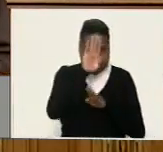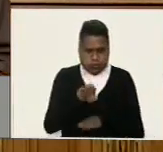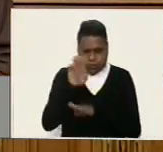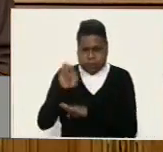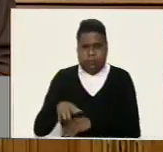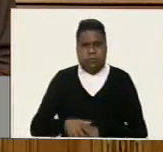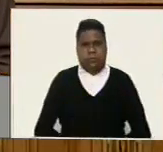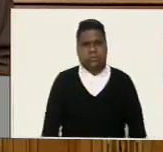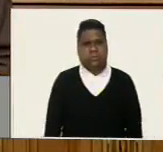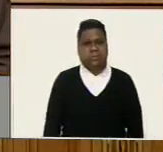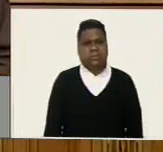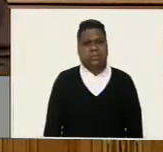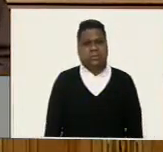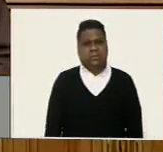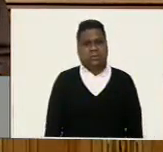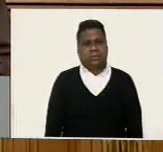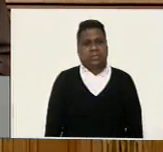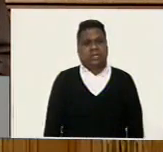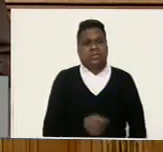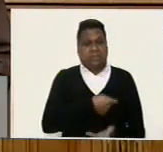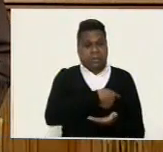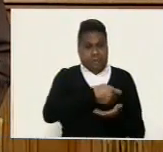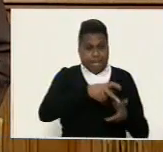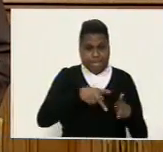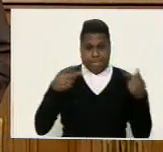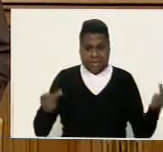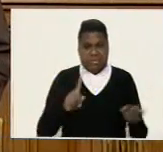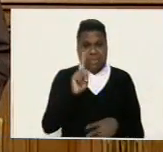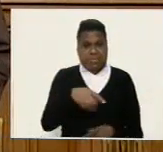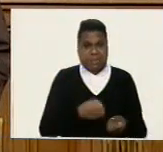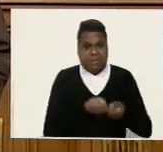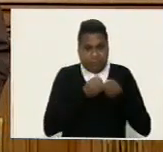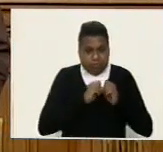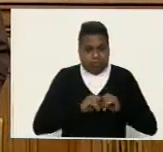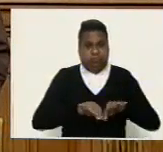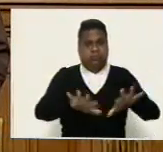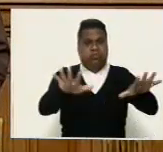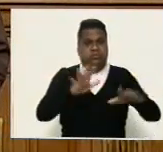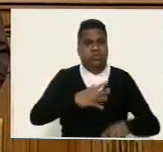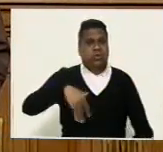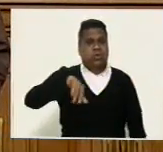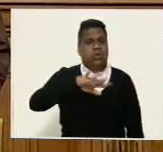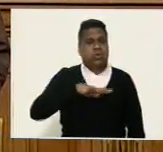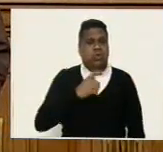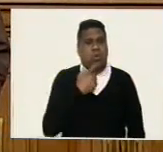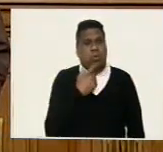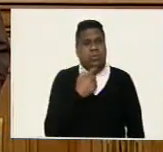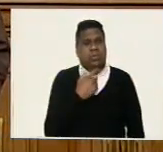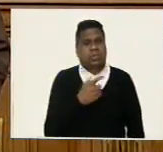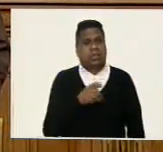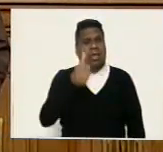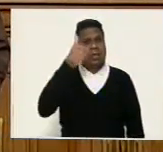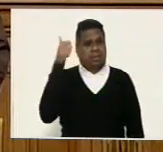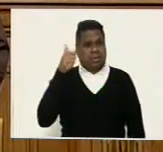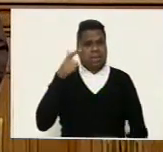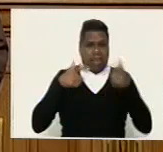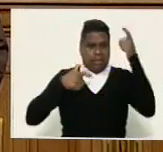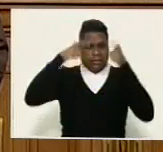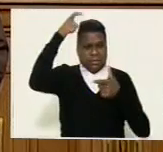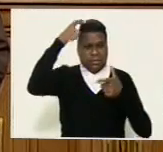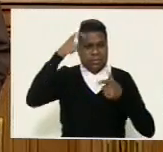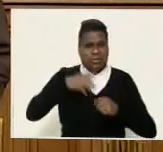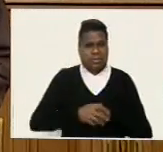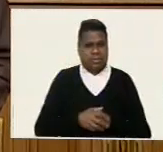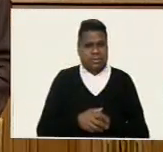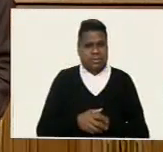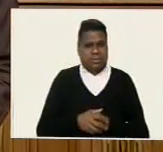correo también lo llevamos a donde está su refundador, en el cuartel de la montaña.